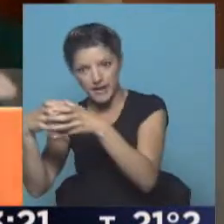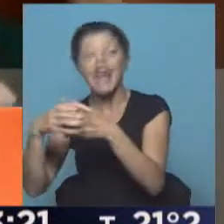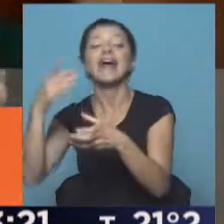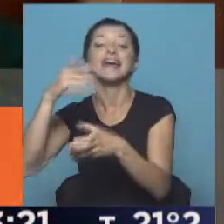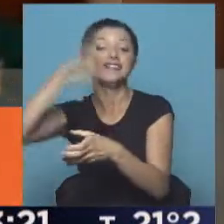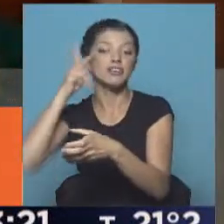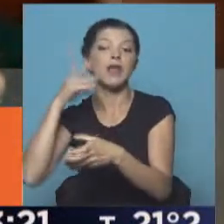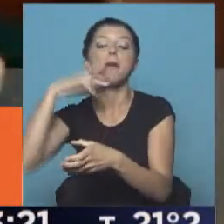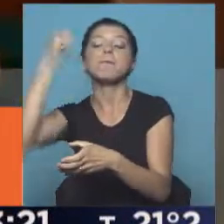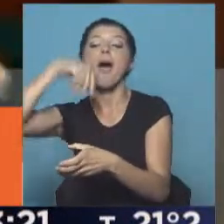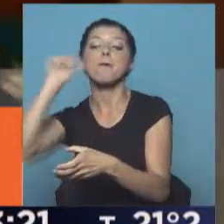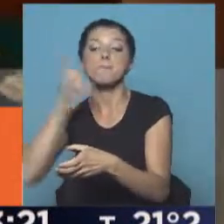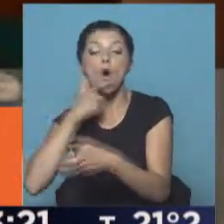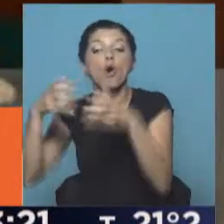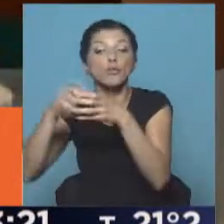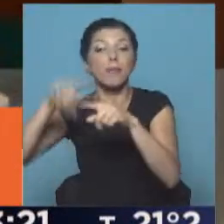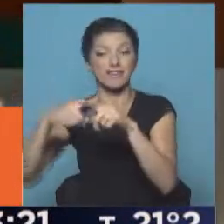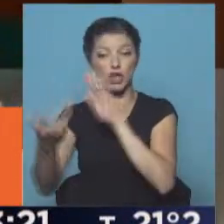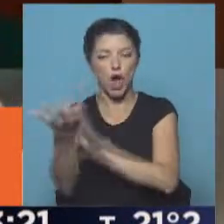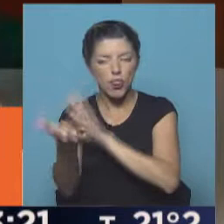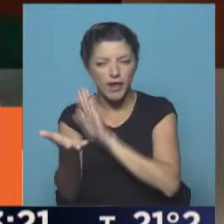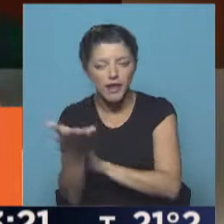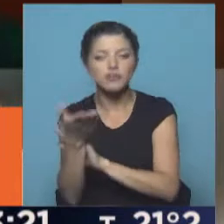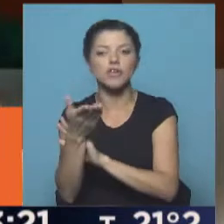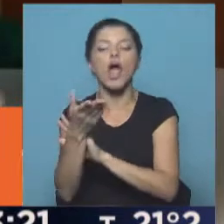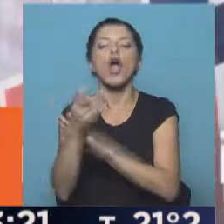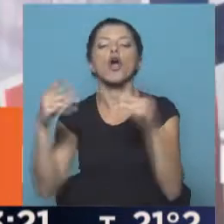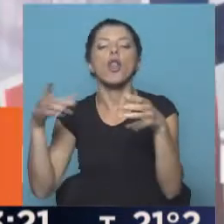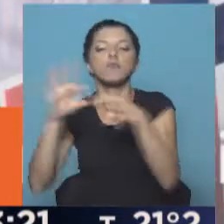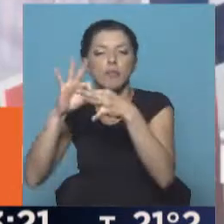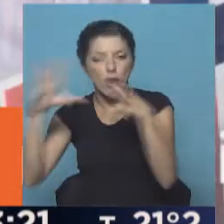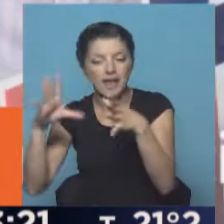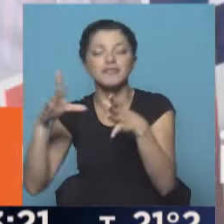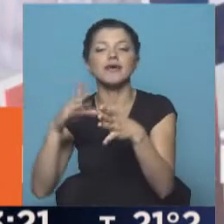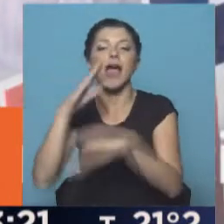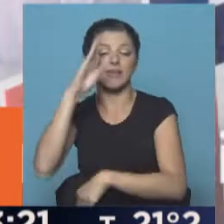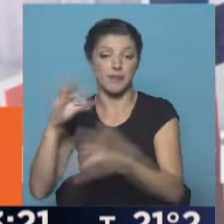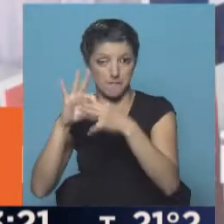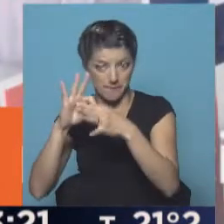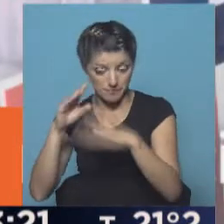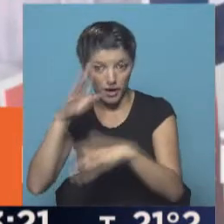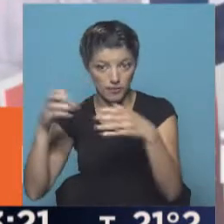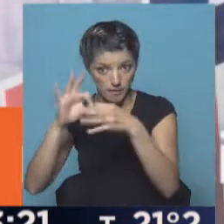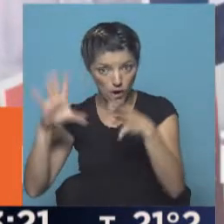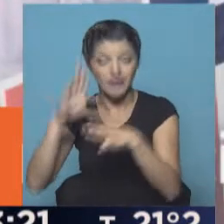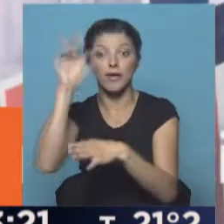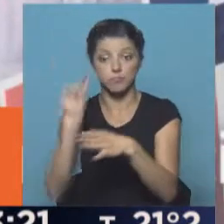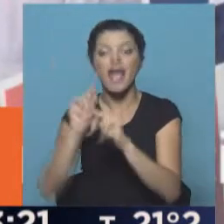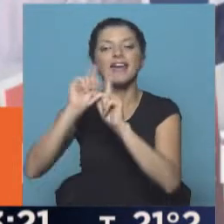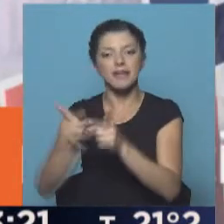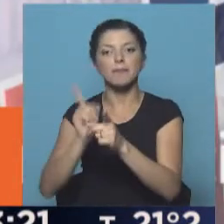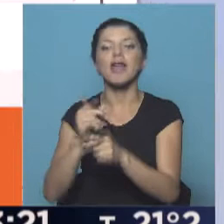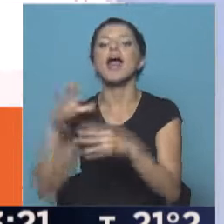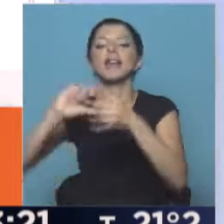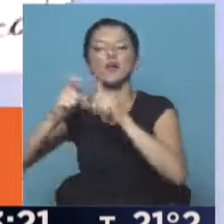el nucleamiento de partidos de derecha con la Unión Democrática Independiente a la cabeza y junto a ella, partidos más pequeños como Renovación